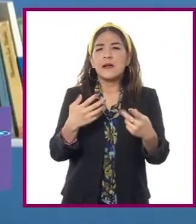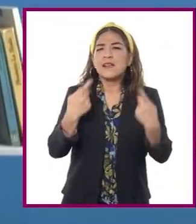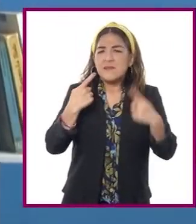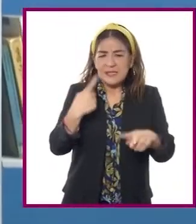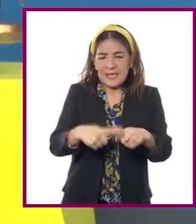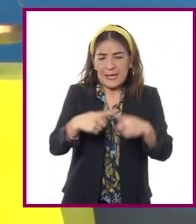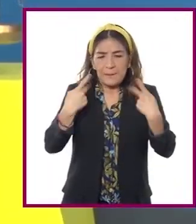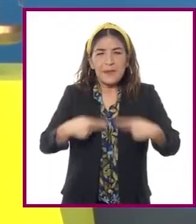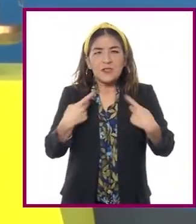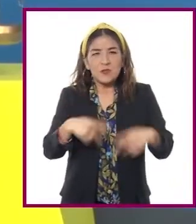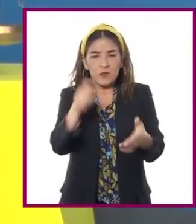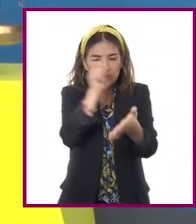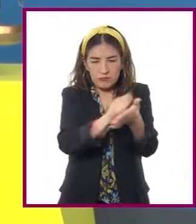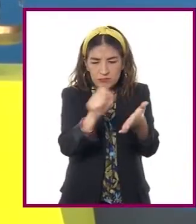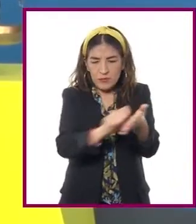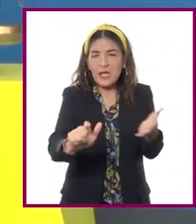país?